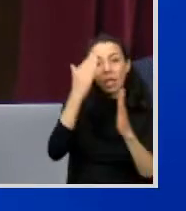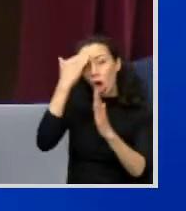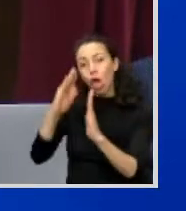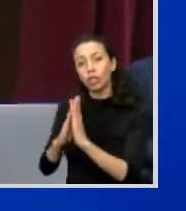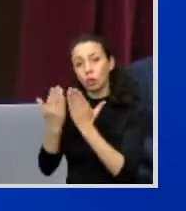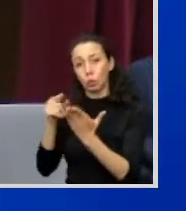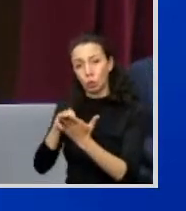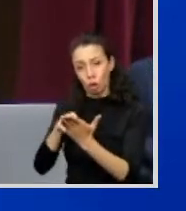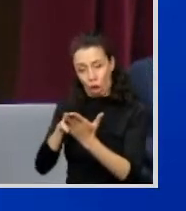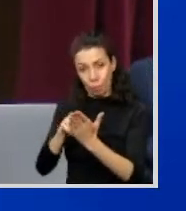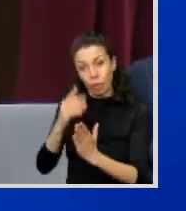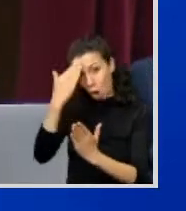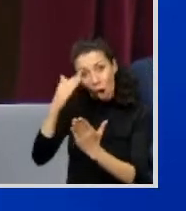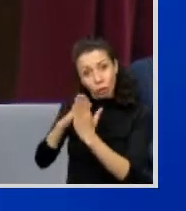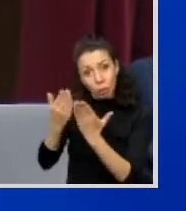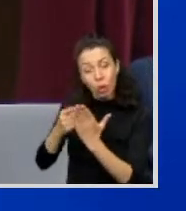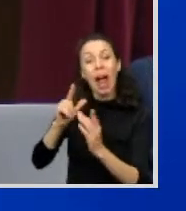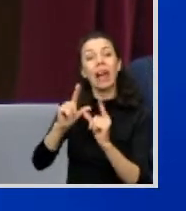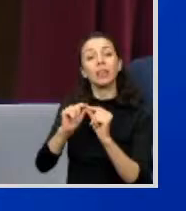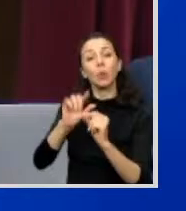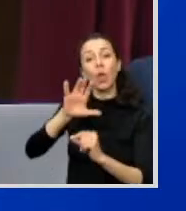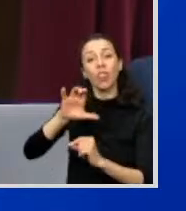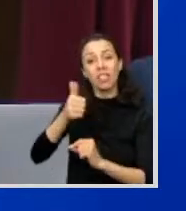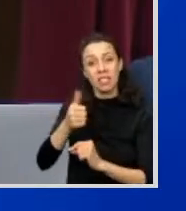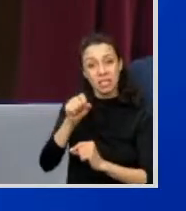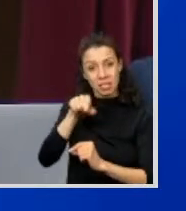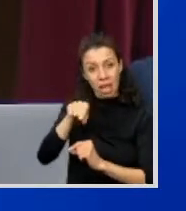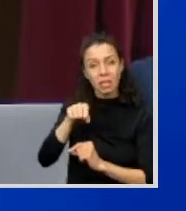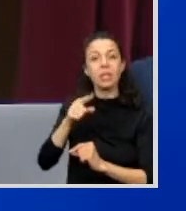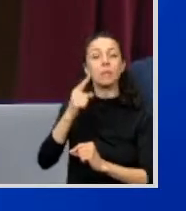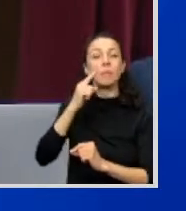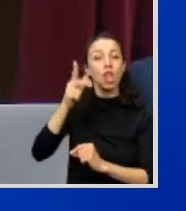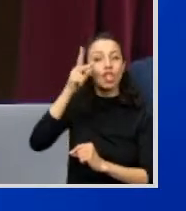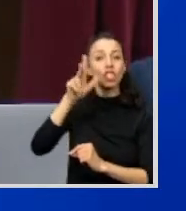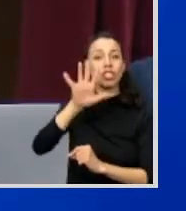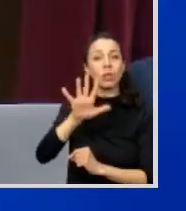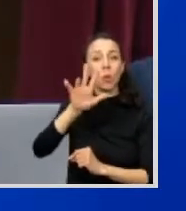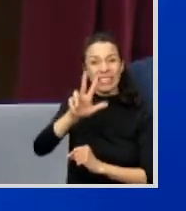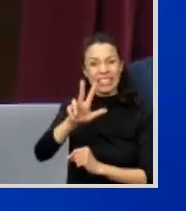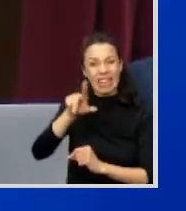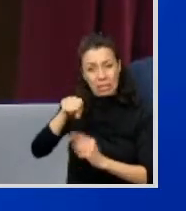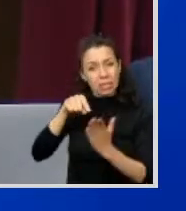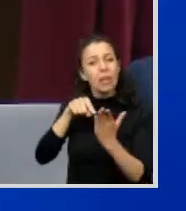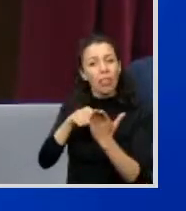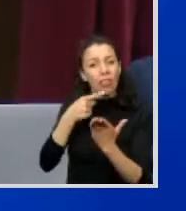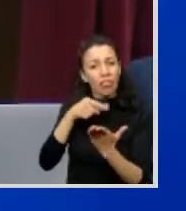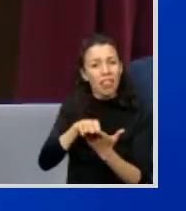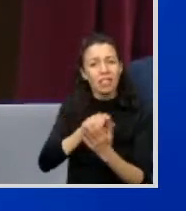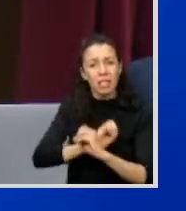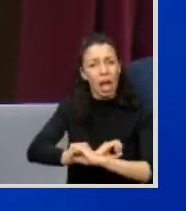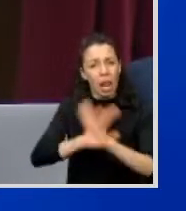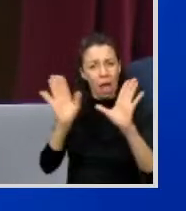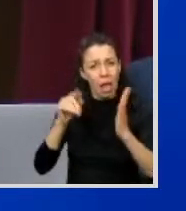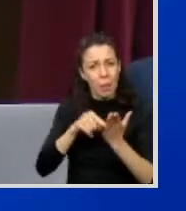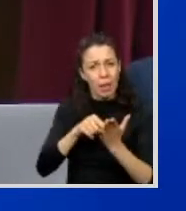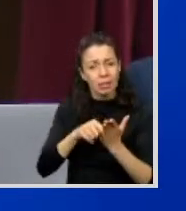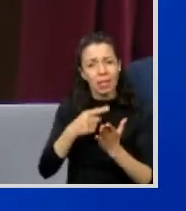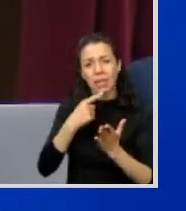no adelantó. O sea, ustedes no saben si tiene intención de presentarse, pues falta pocos días. ¿De quién me está diciendo? Del gobernador de la